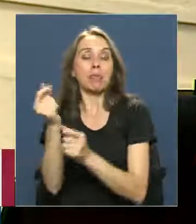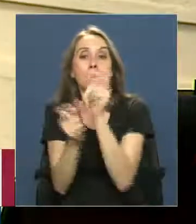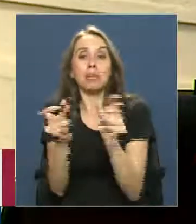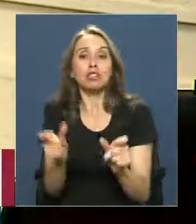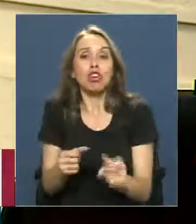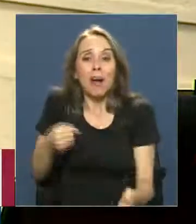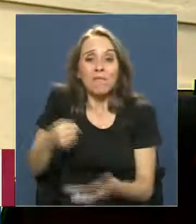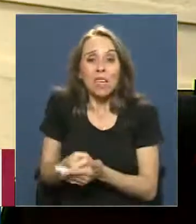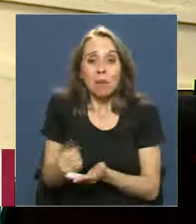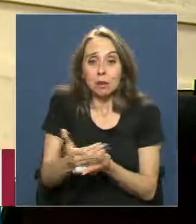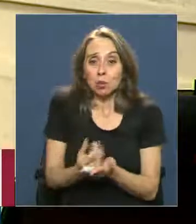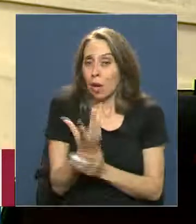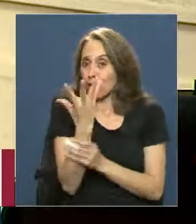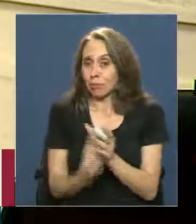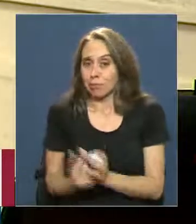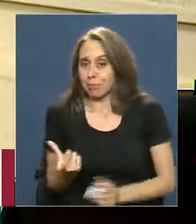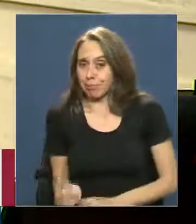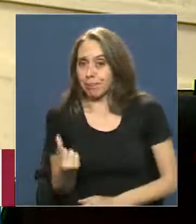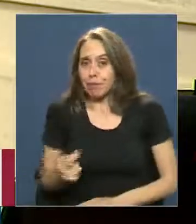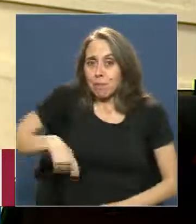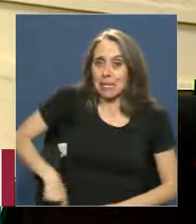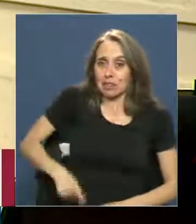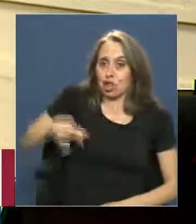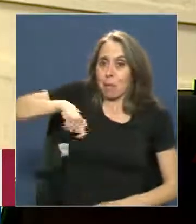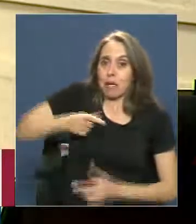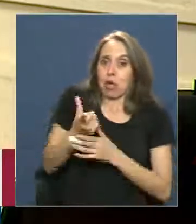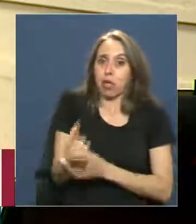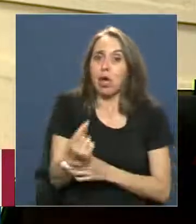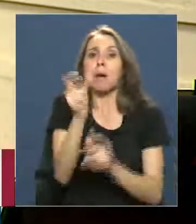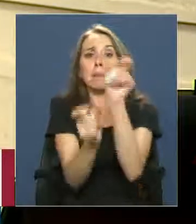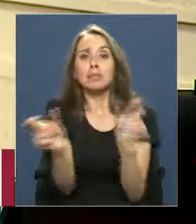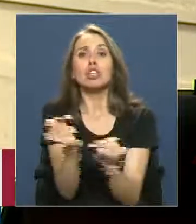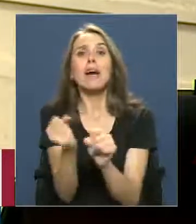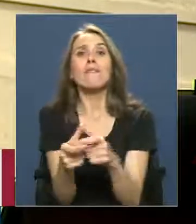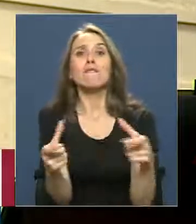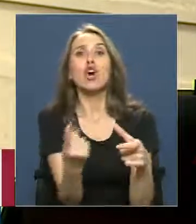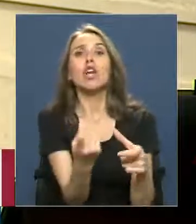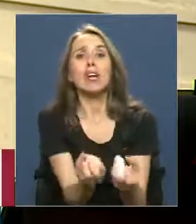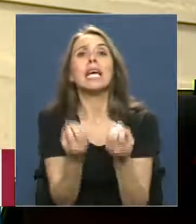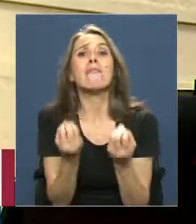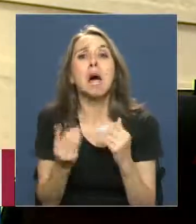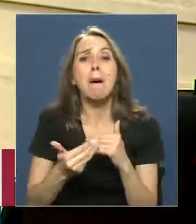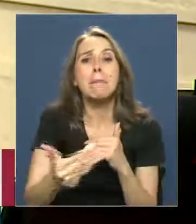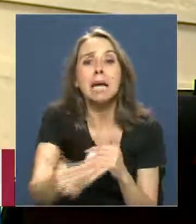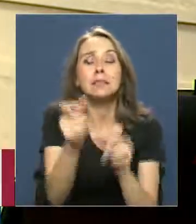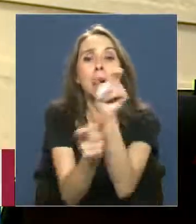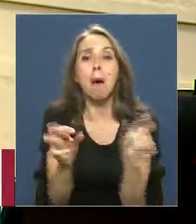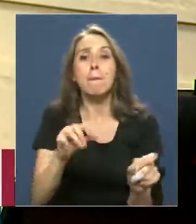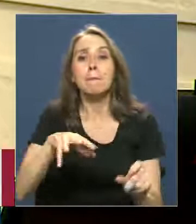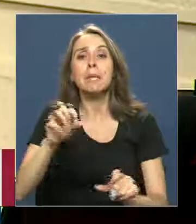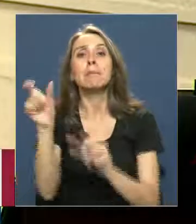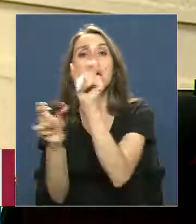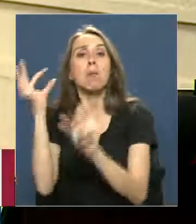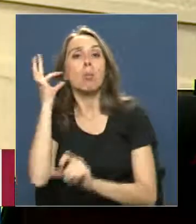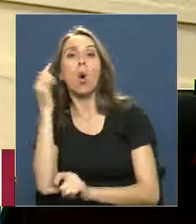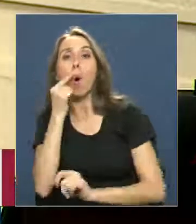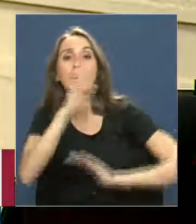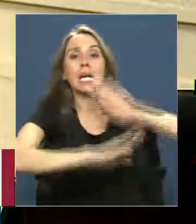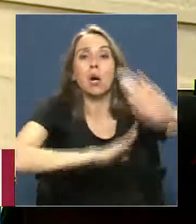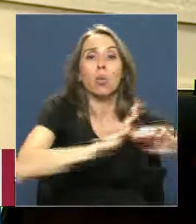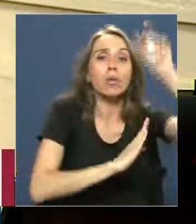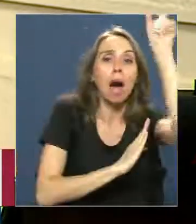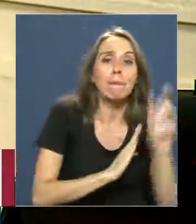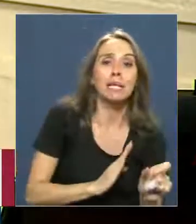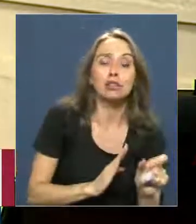fin de mes. Imagínense ahora, ¿qué va a pasar con los trabajadores honorarios, con las pymes, con los cuidadores, con las cuidadoras? Todo eso